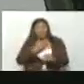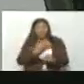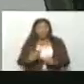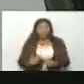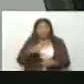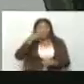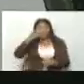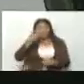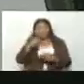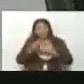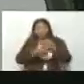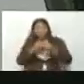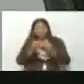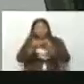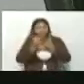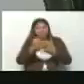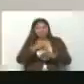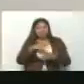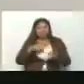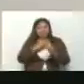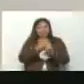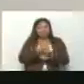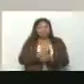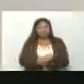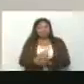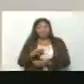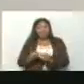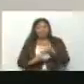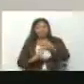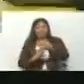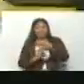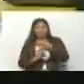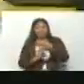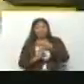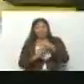obrero Nicolás Maduro hace en favor de nuestros trabajadores. Fíjese, diputado, nos corresponde hacer el corte a esta hora.